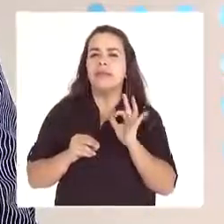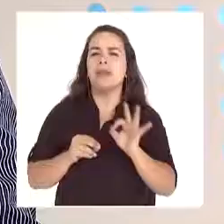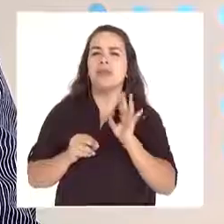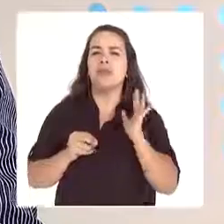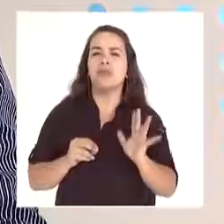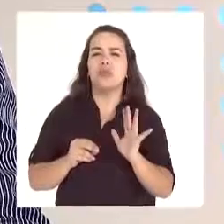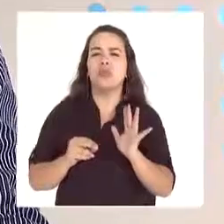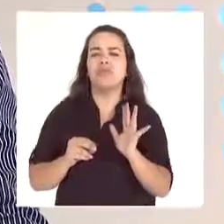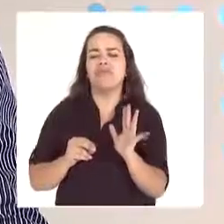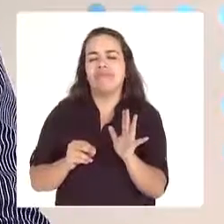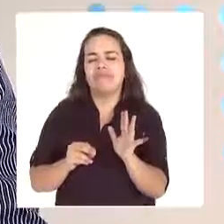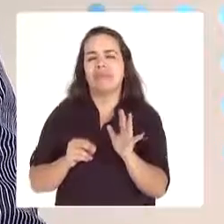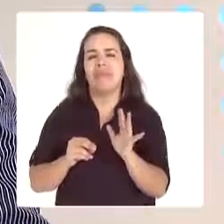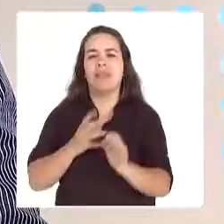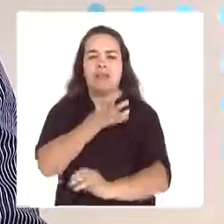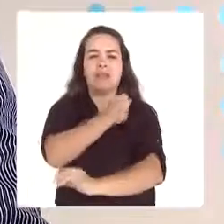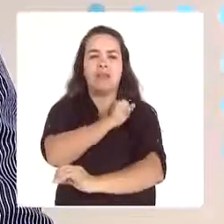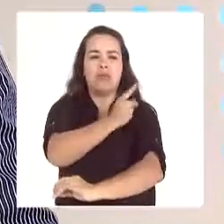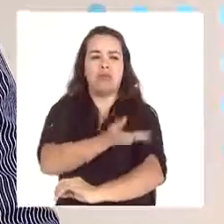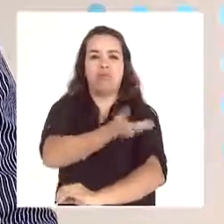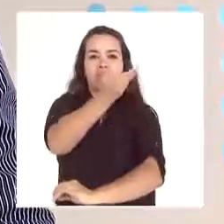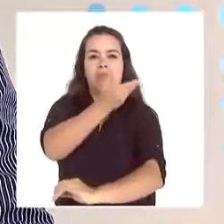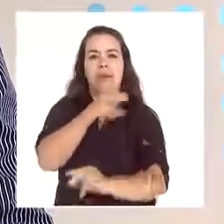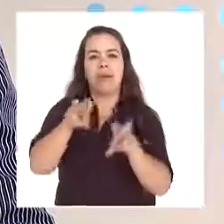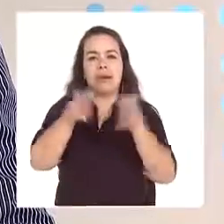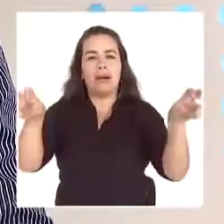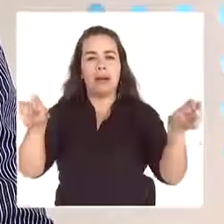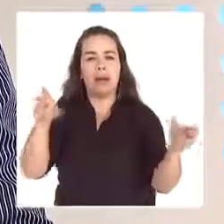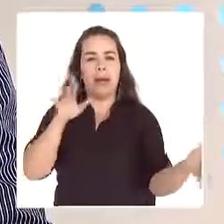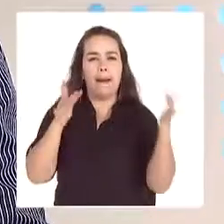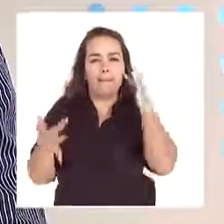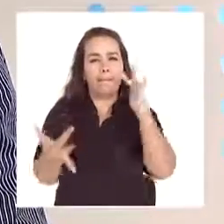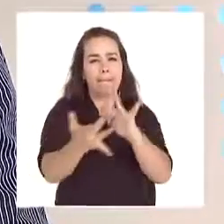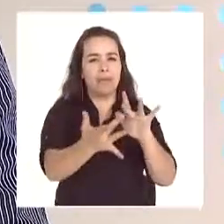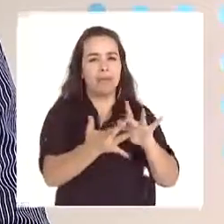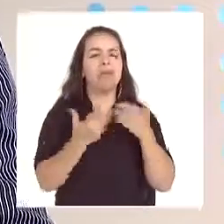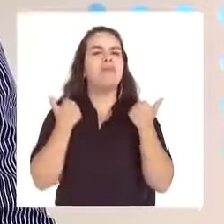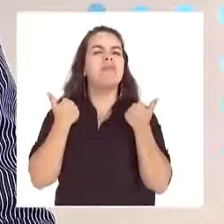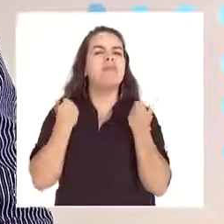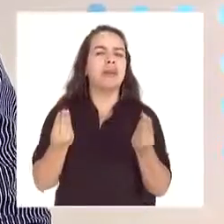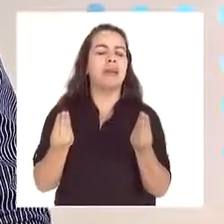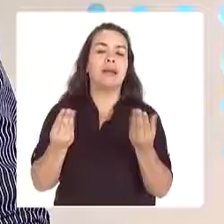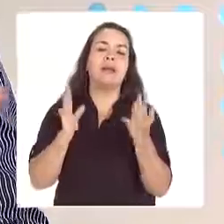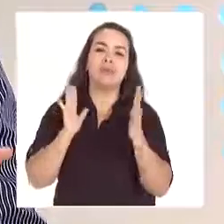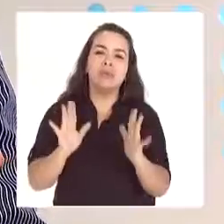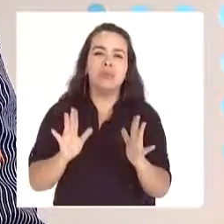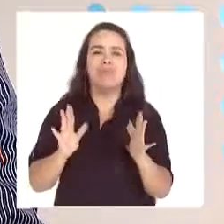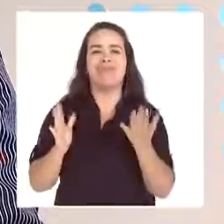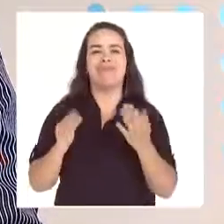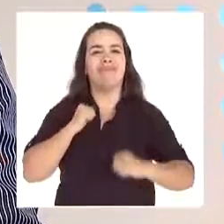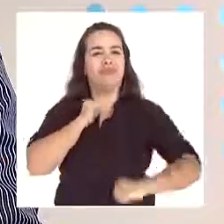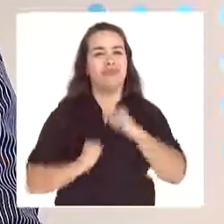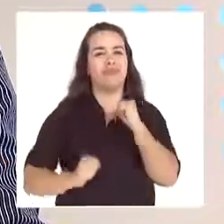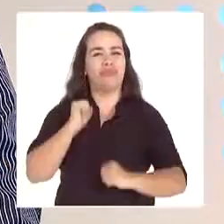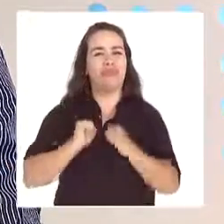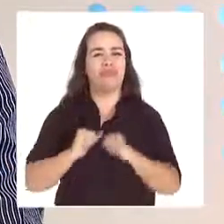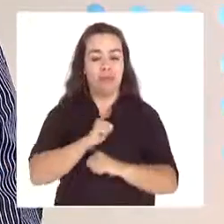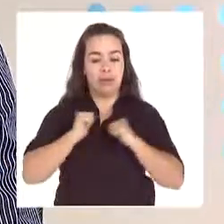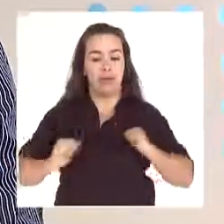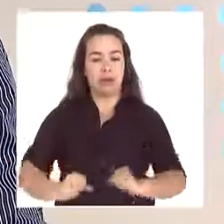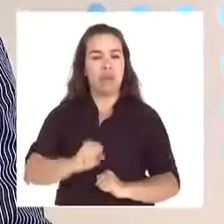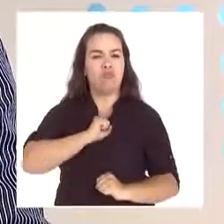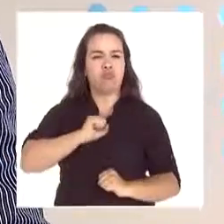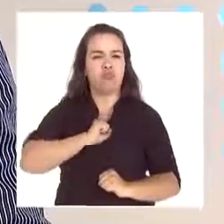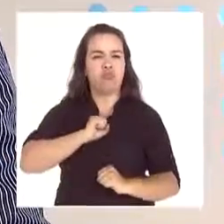los rangos apropiados para que el funcionamiento de todo el sistema vascular sea